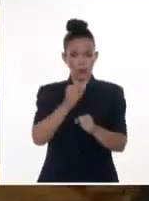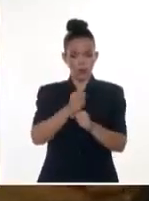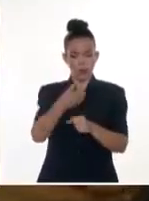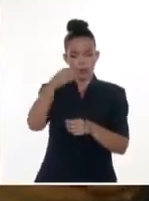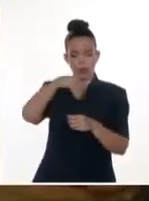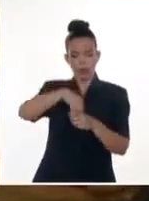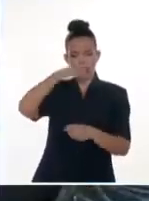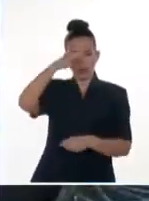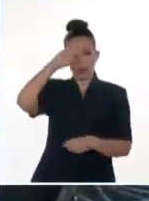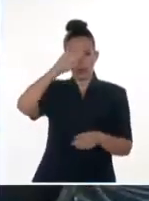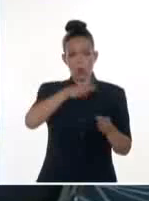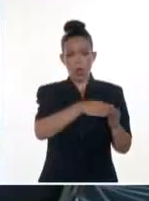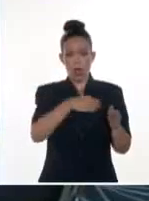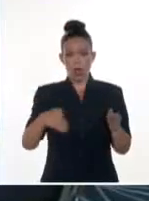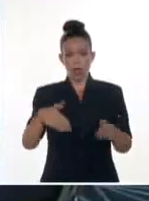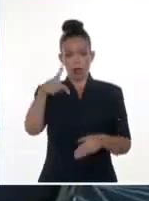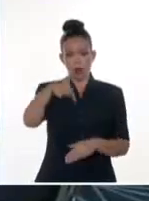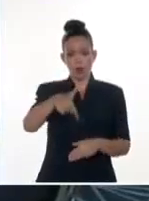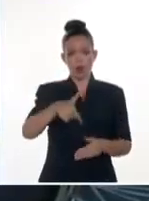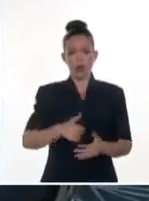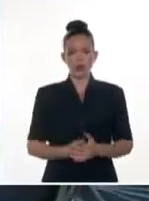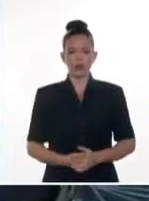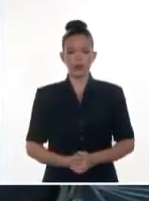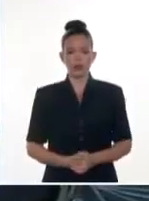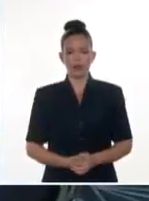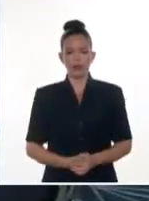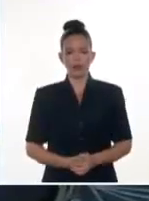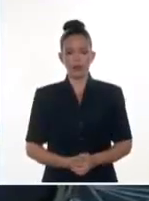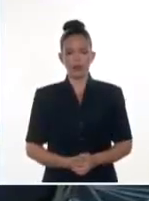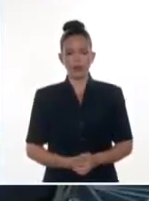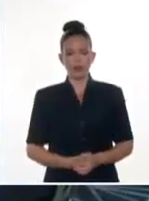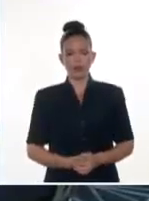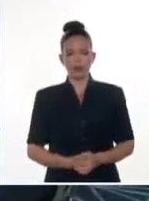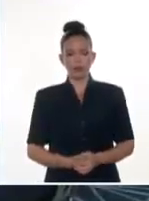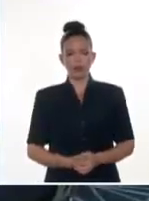se extenderá hasta el jueves. Sin Castillo, para el Sistema Informativo.